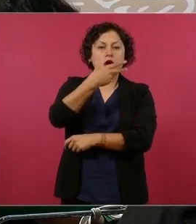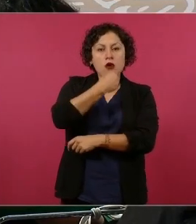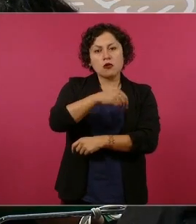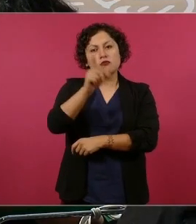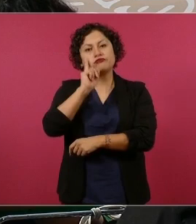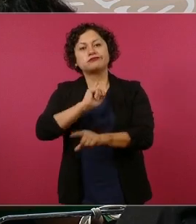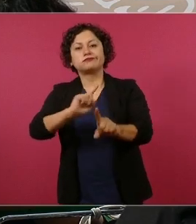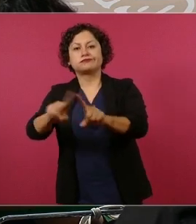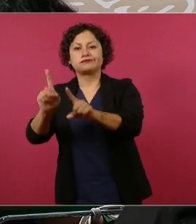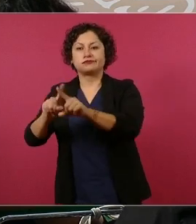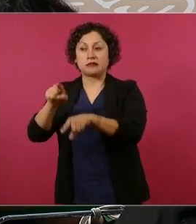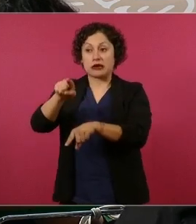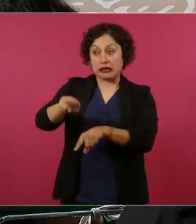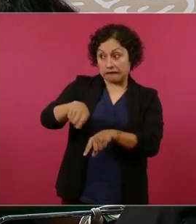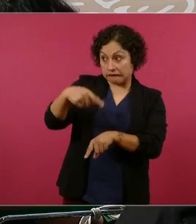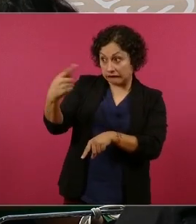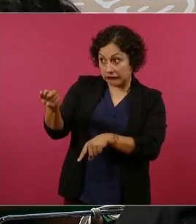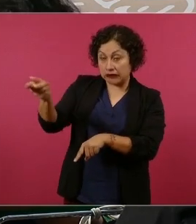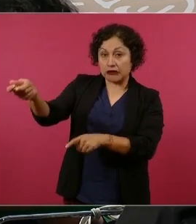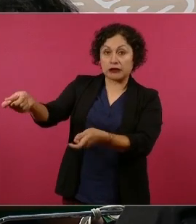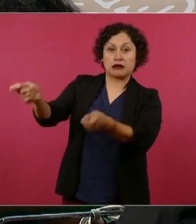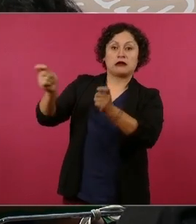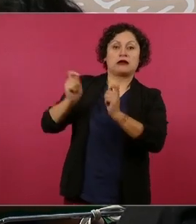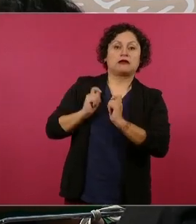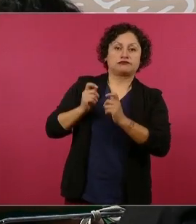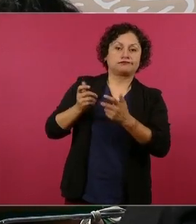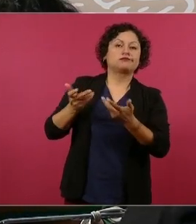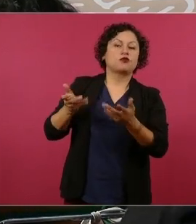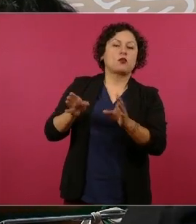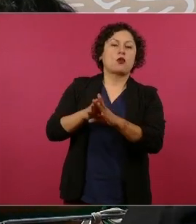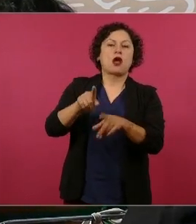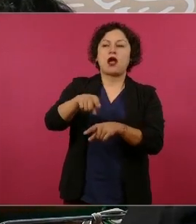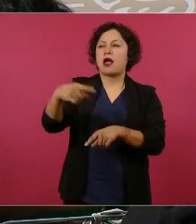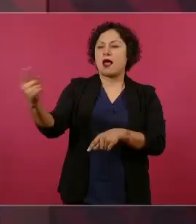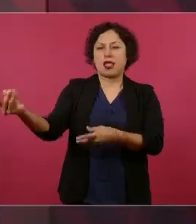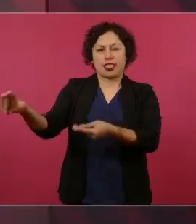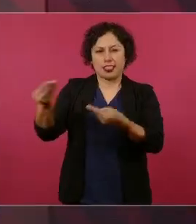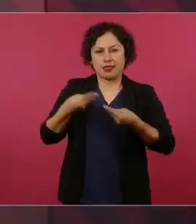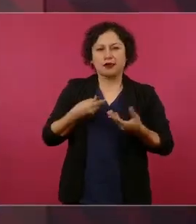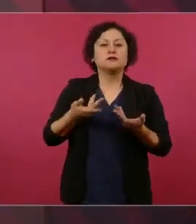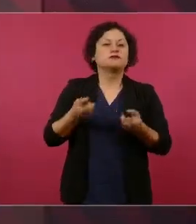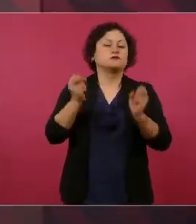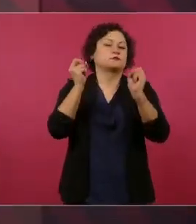Entonces, imagínense, Ernestina, ¿no? Luego